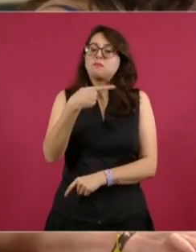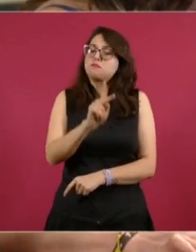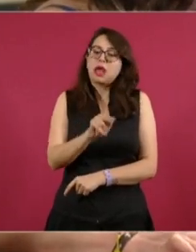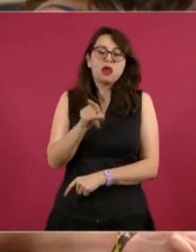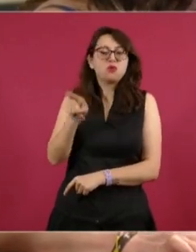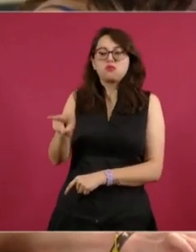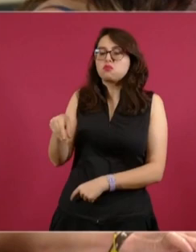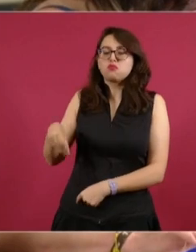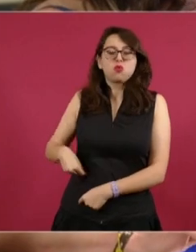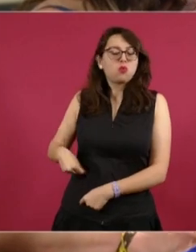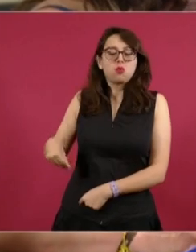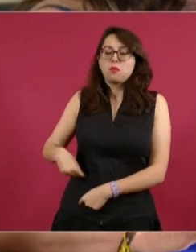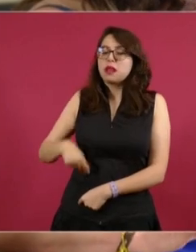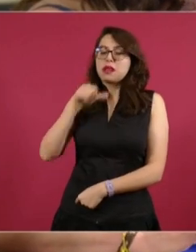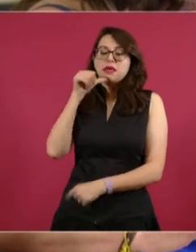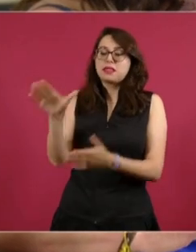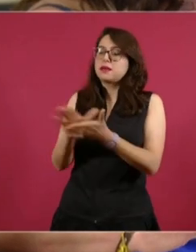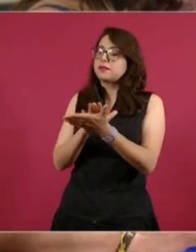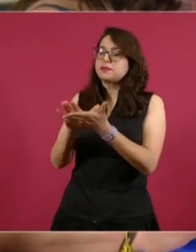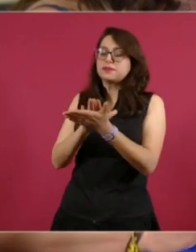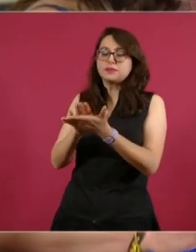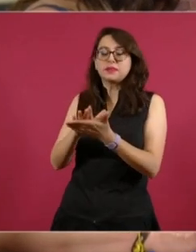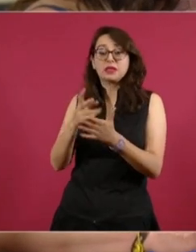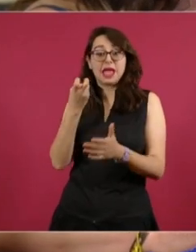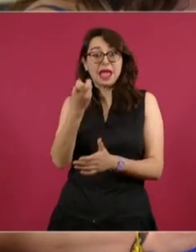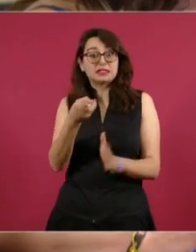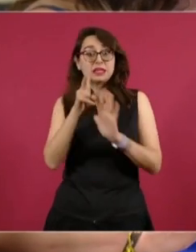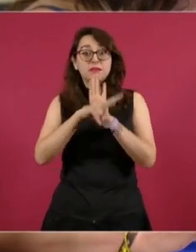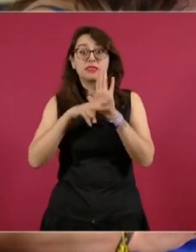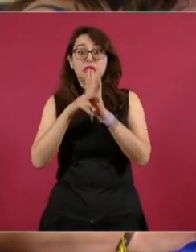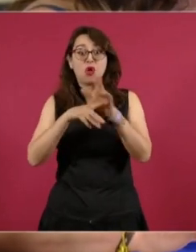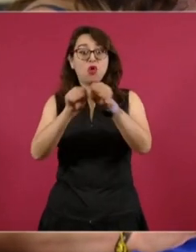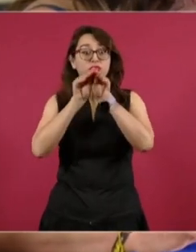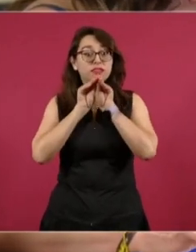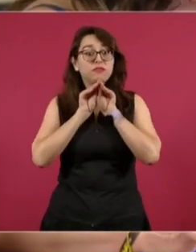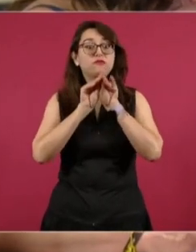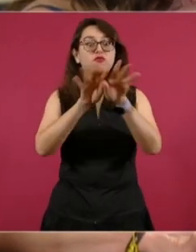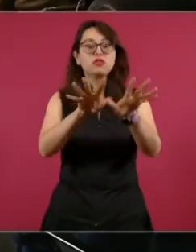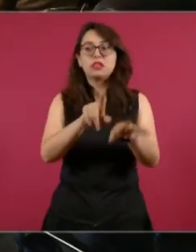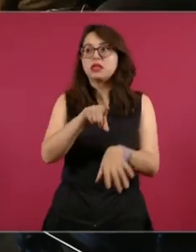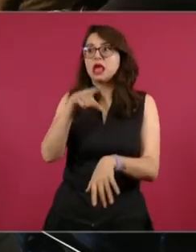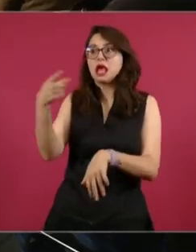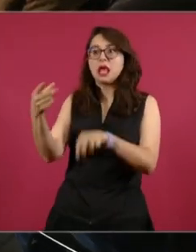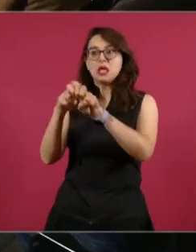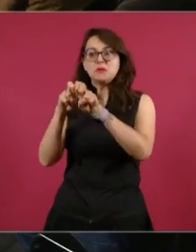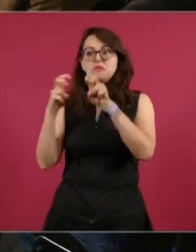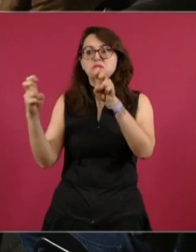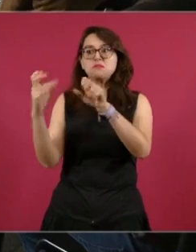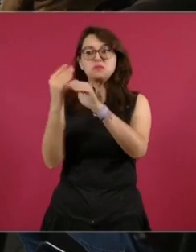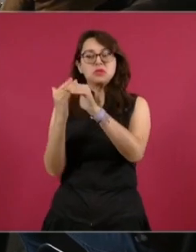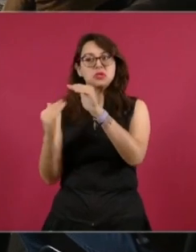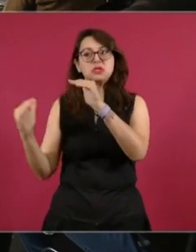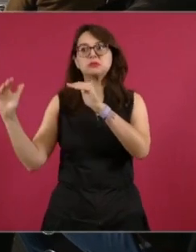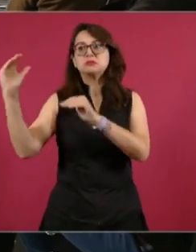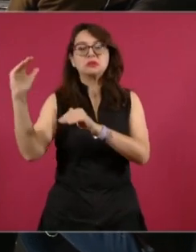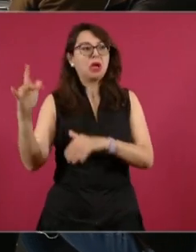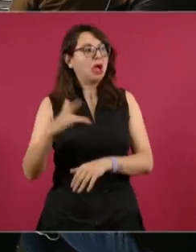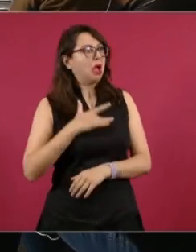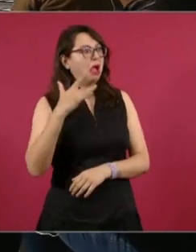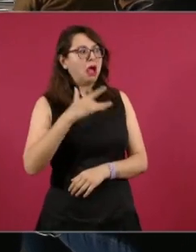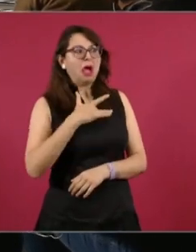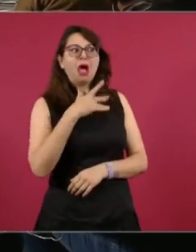absuelto. Para calificar así la difusión del video, el ministro Sodi argumentó que esta podría interferir en el